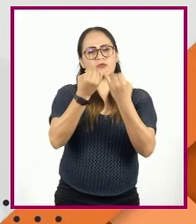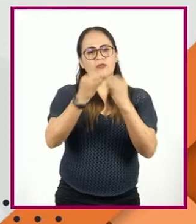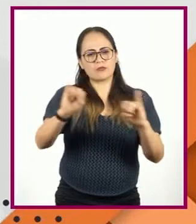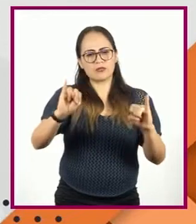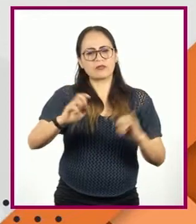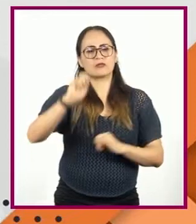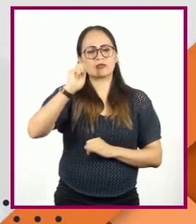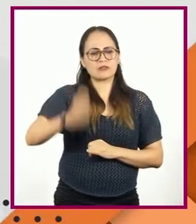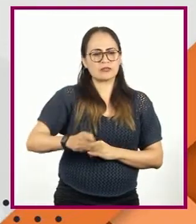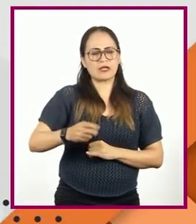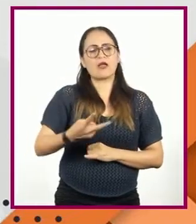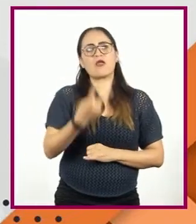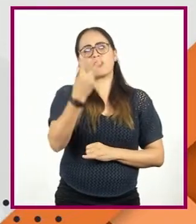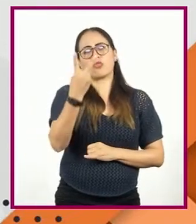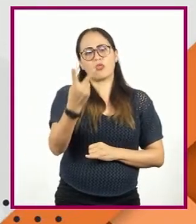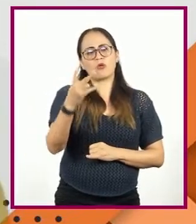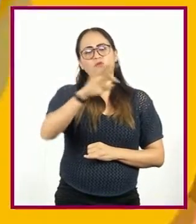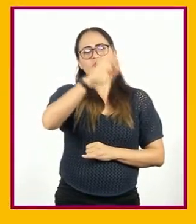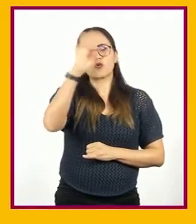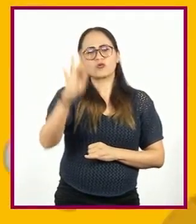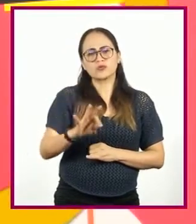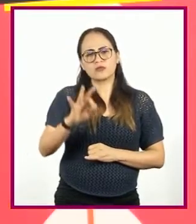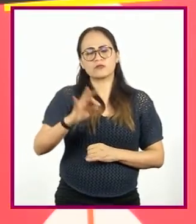el 2% restante.